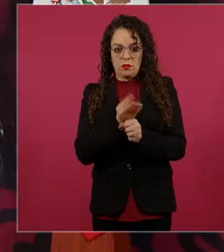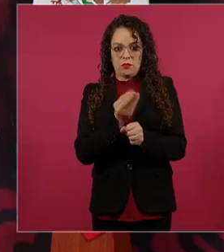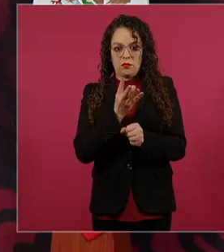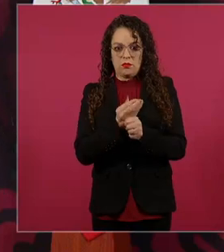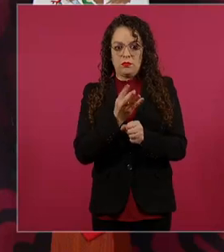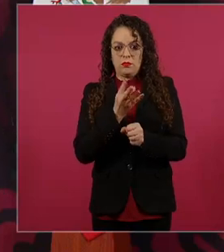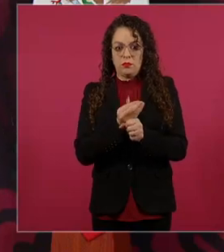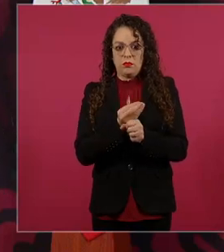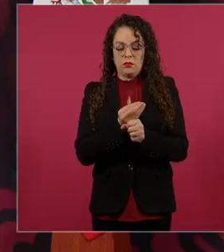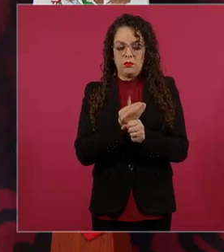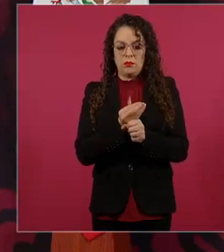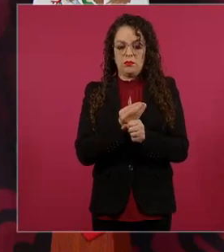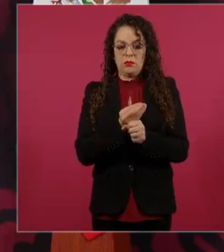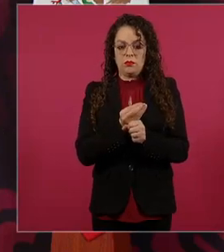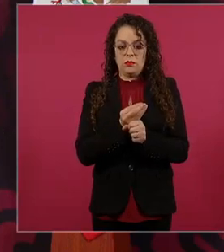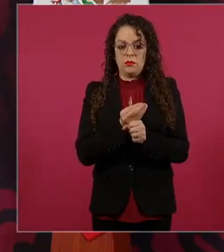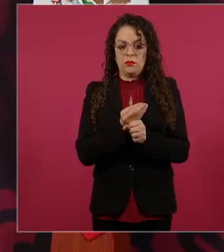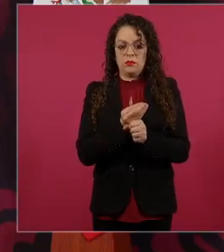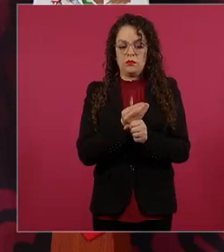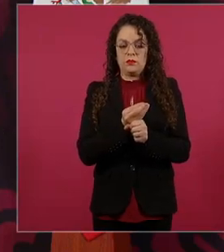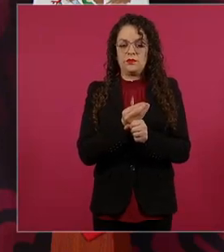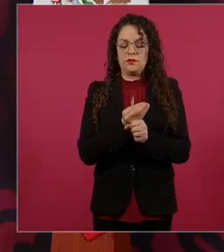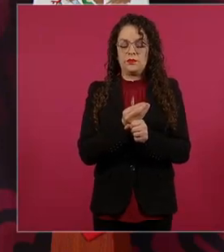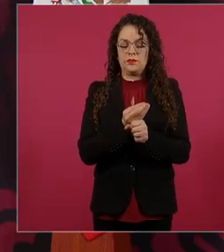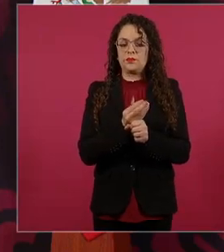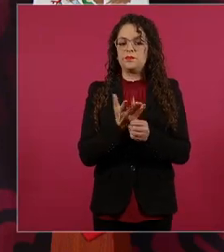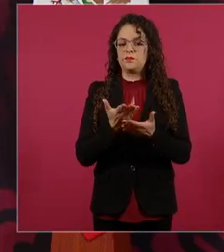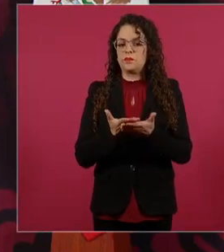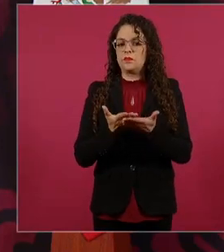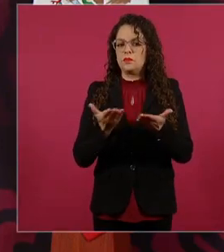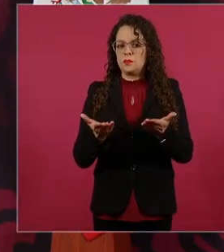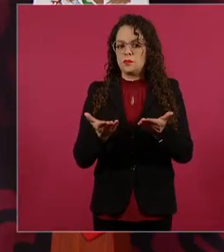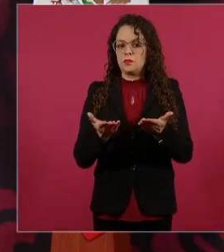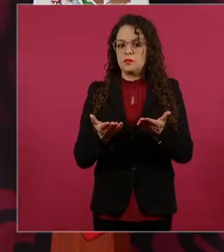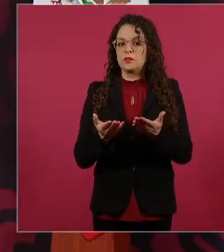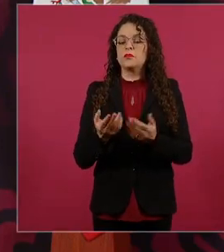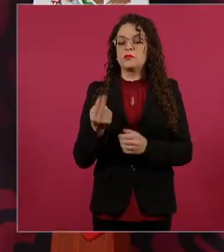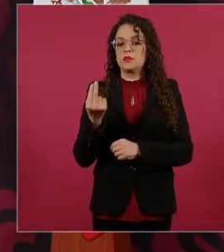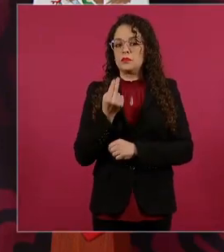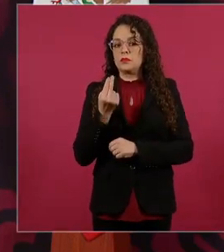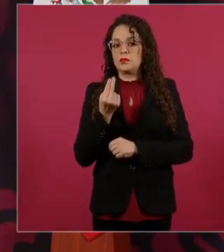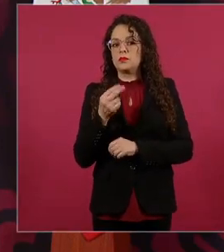y se están haciendo obras de remediación